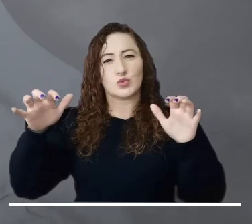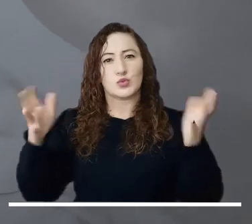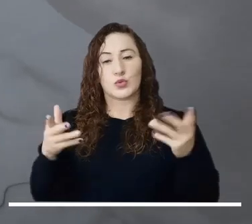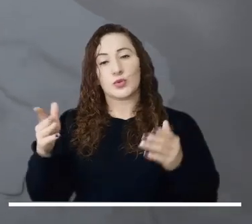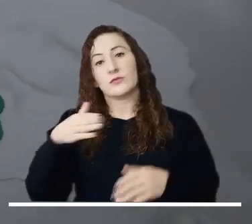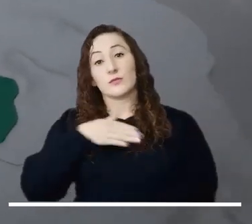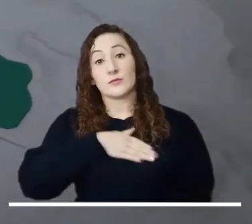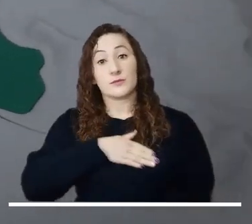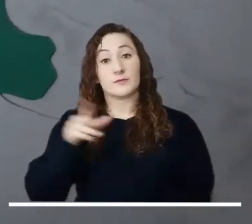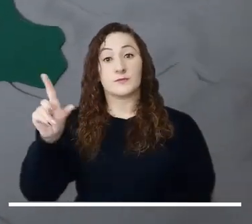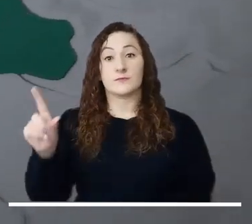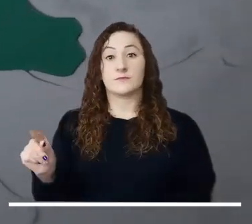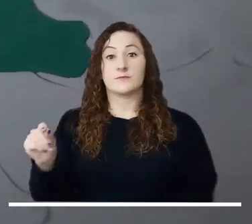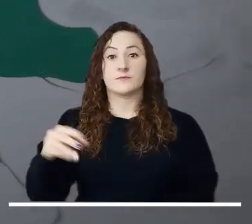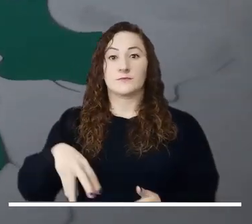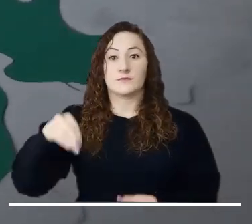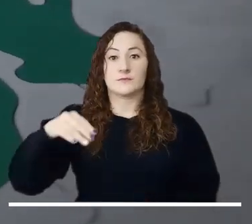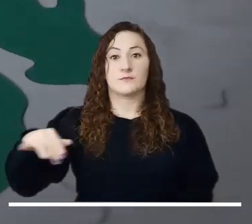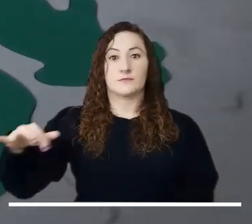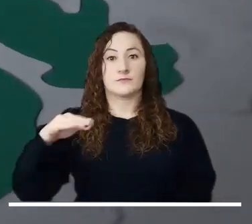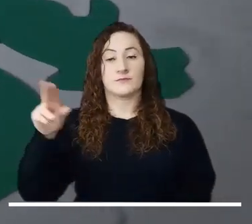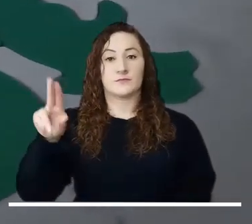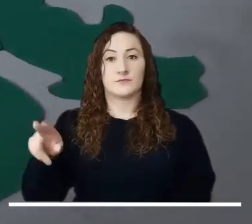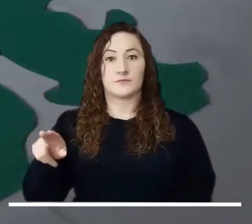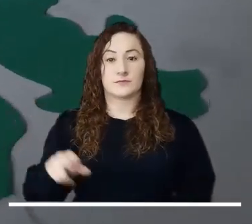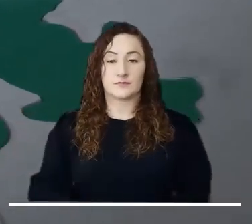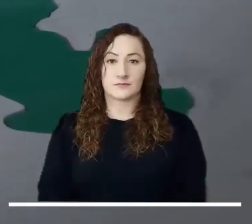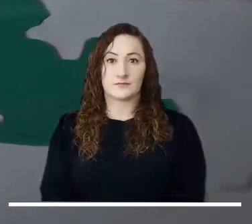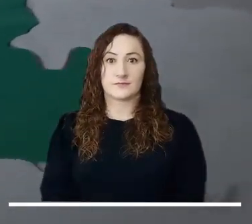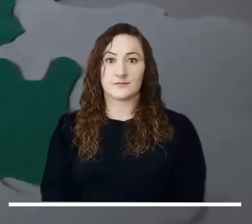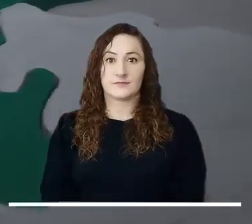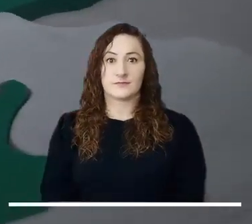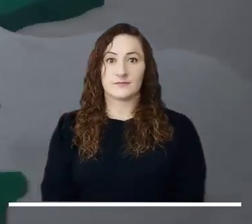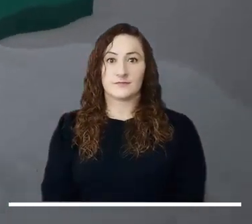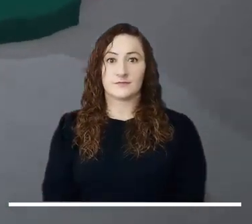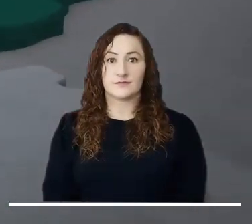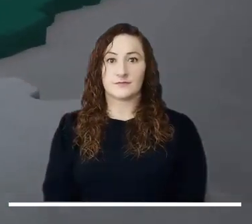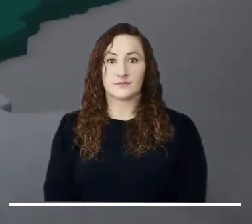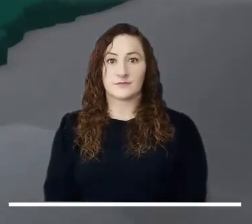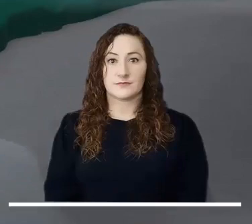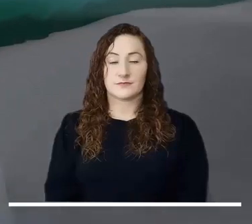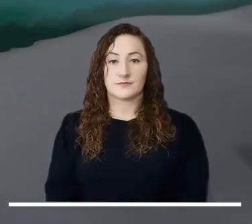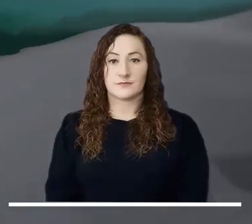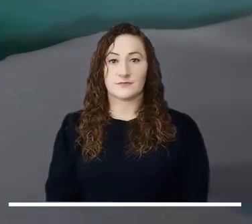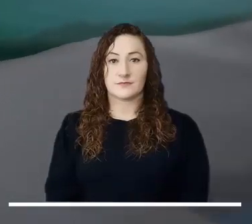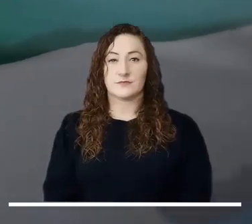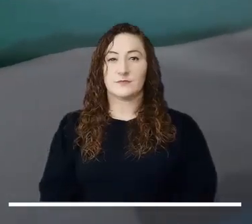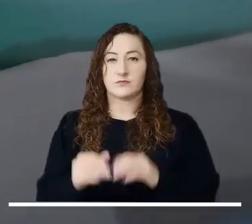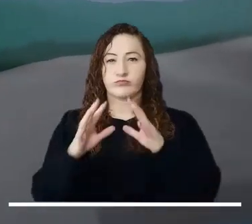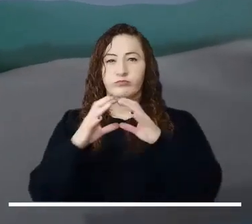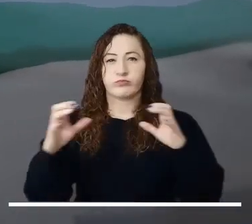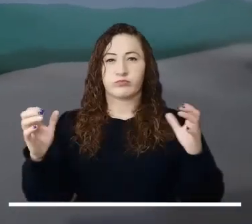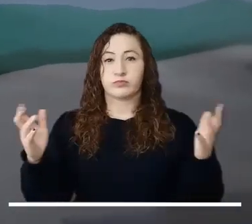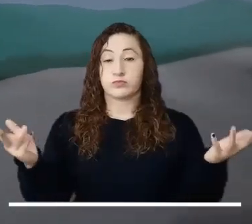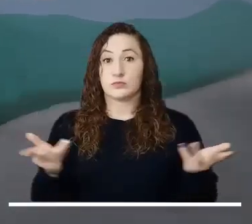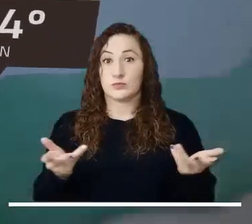del tiempo seco predominante, se prevén algunas lluvias en Bolívar, Cesar, Magdalena y Sucre.